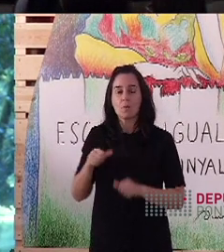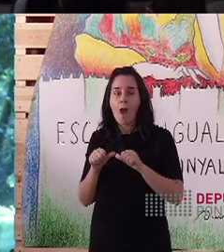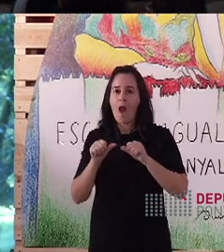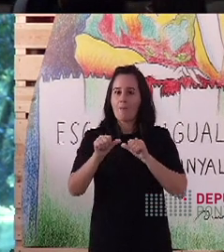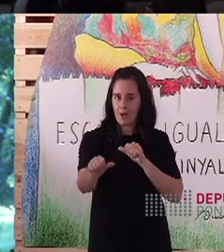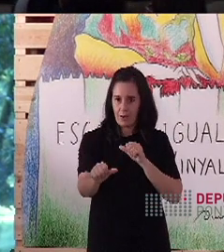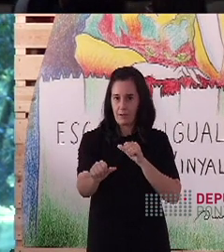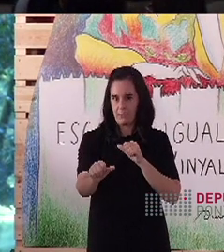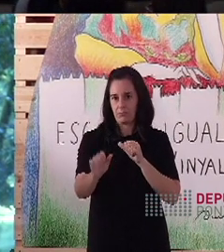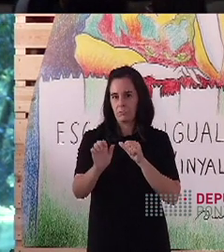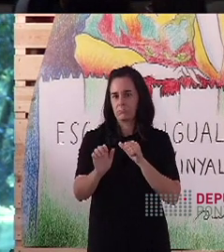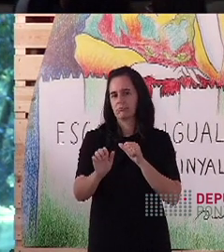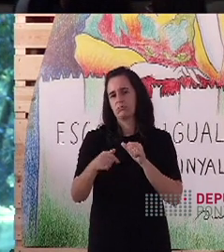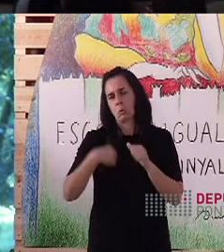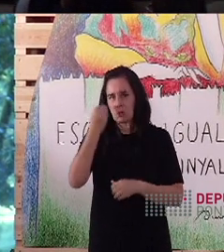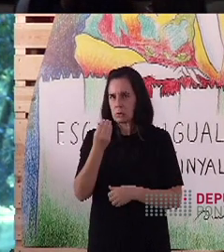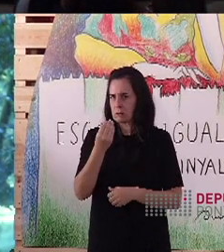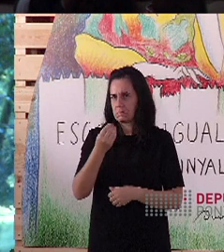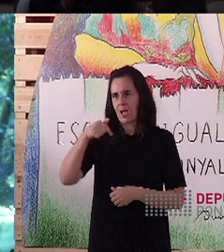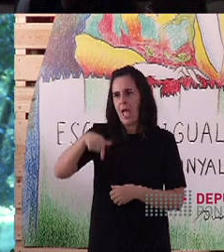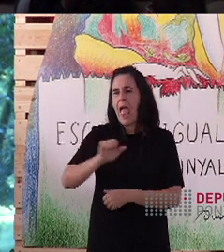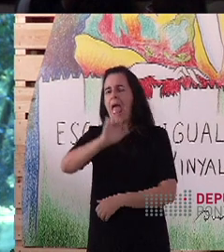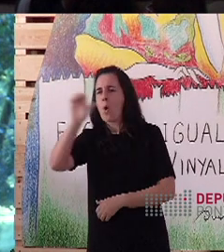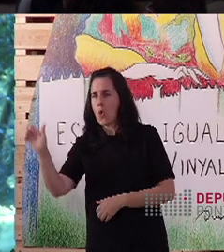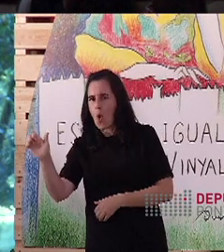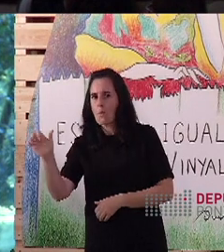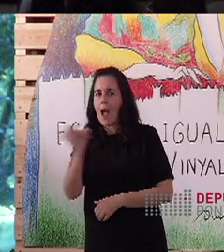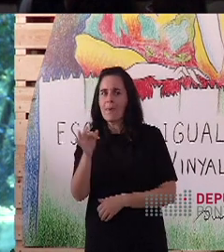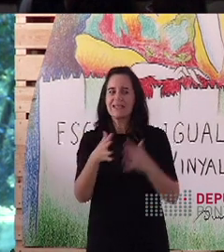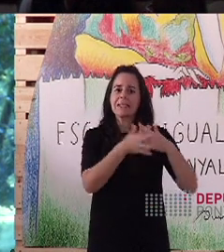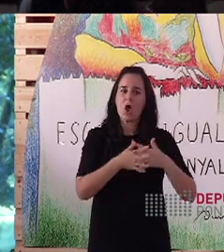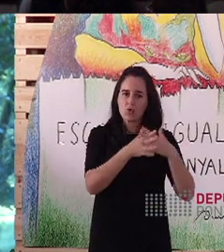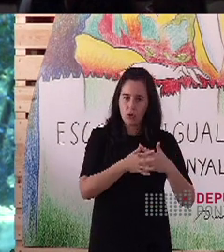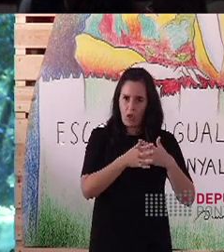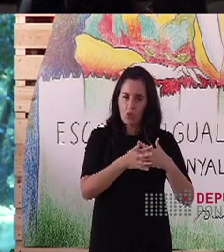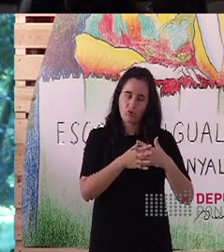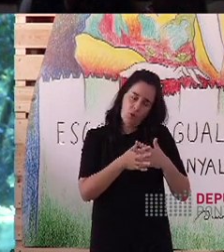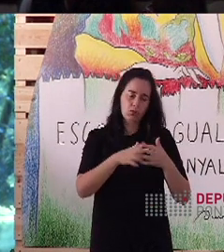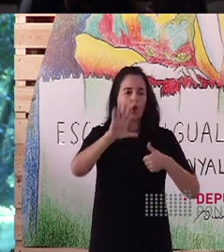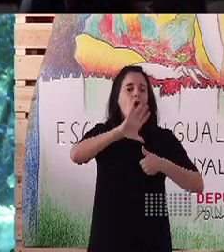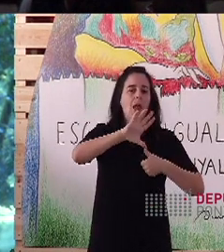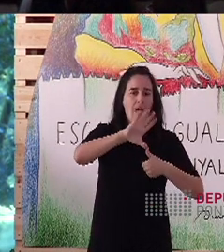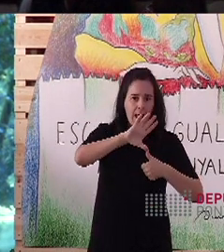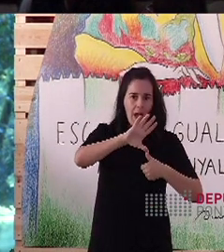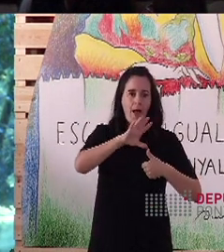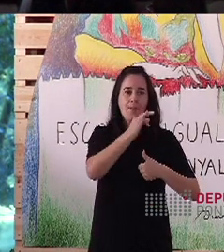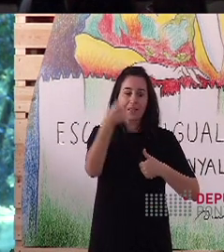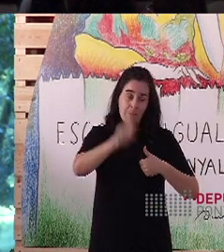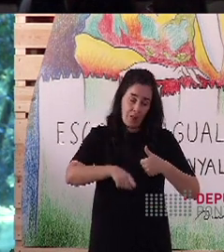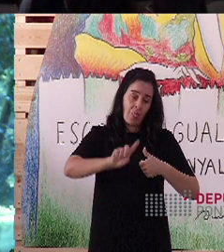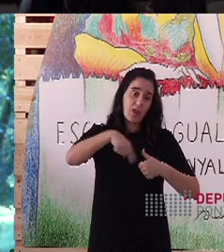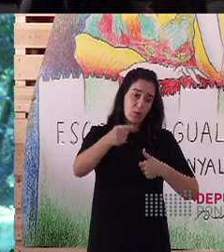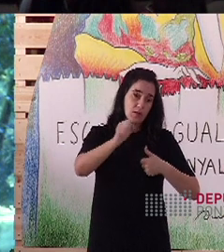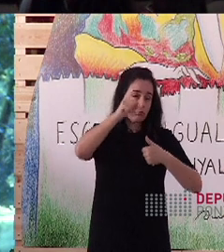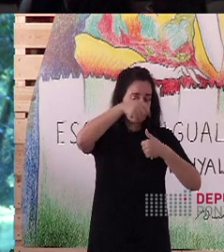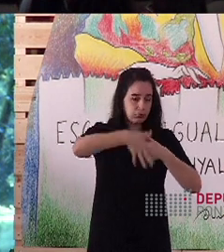todo en Europa, sobre todo primero en Estados Unidos, en el norte de América y después ya en todo el sur,